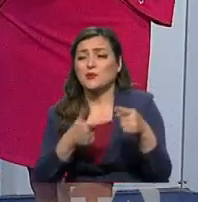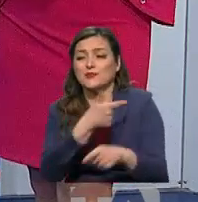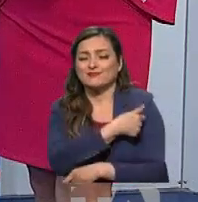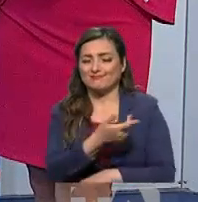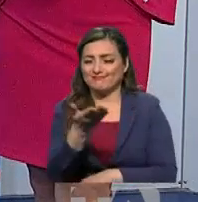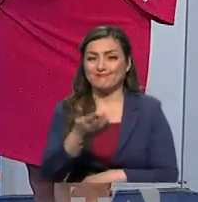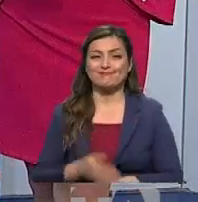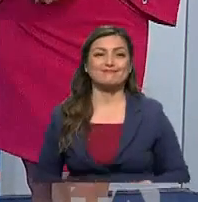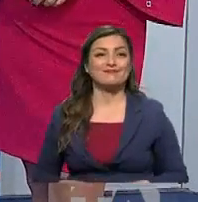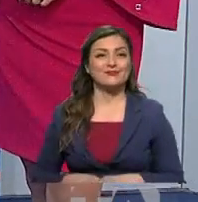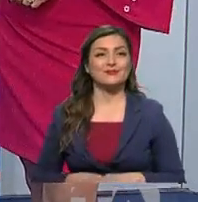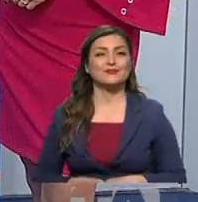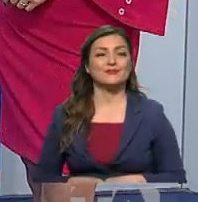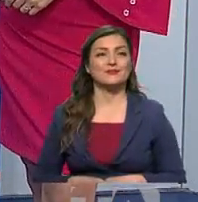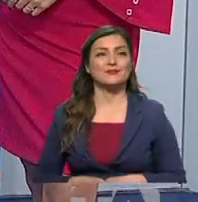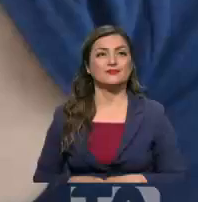900. Vamos a ver.